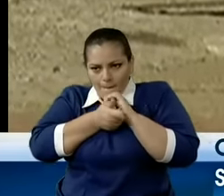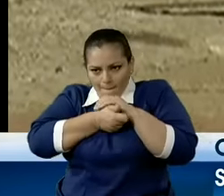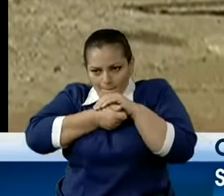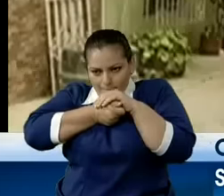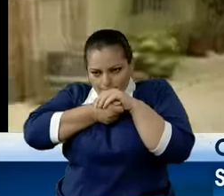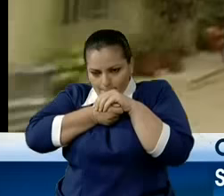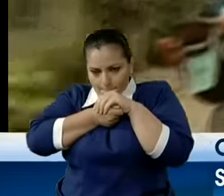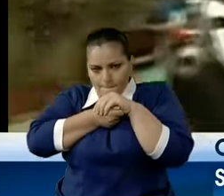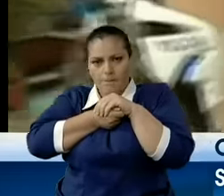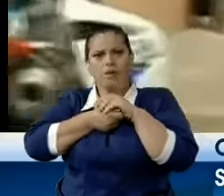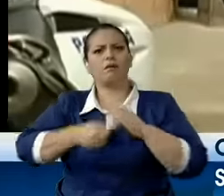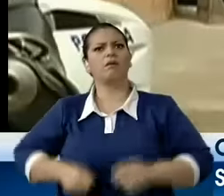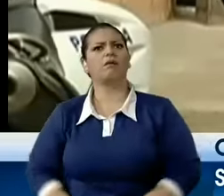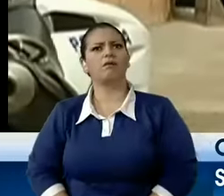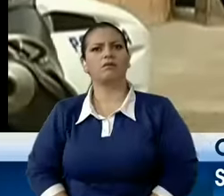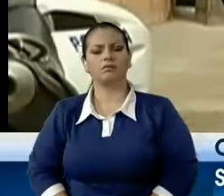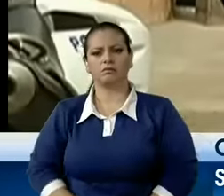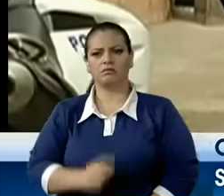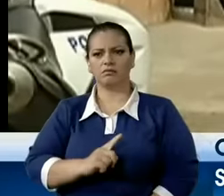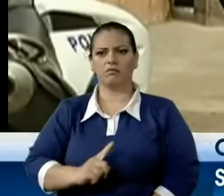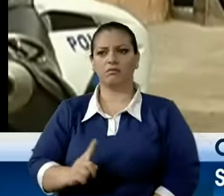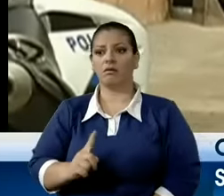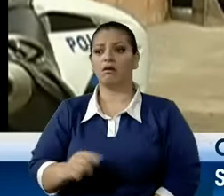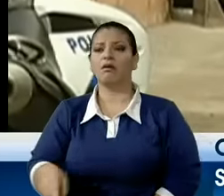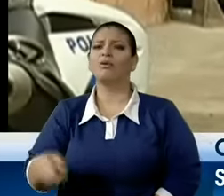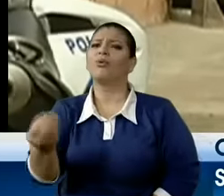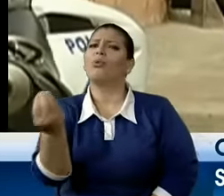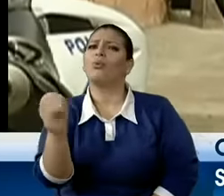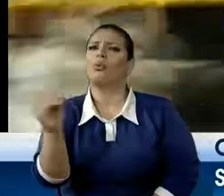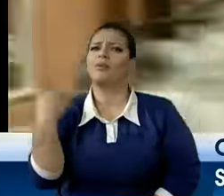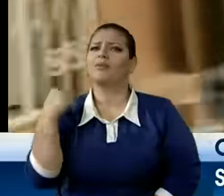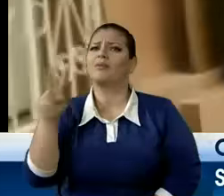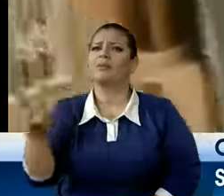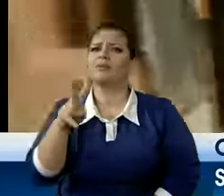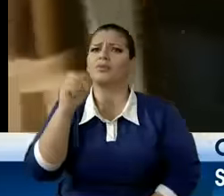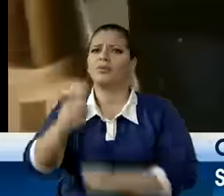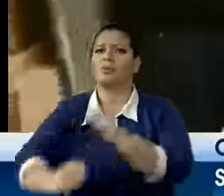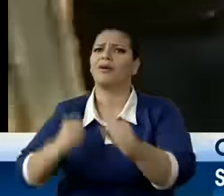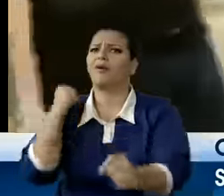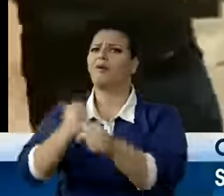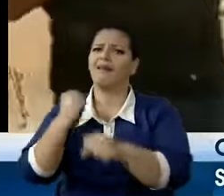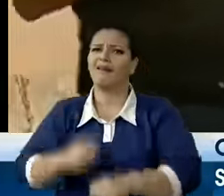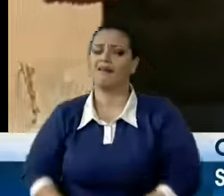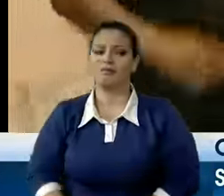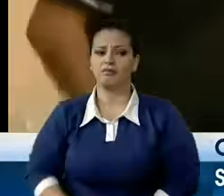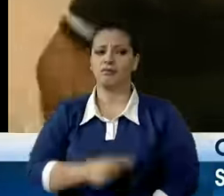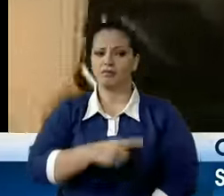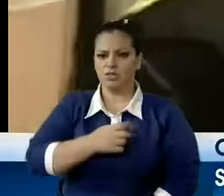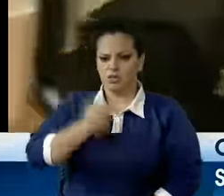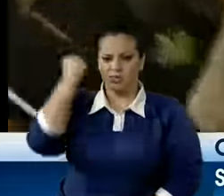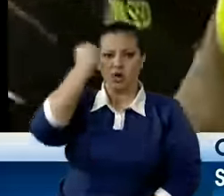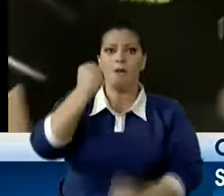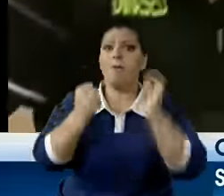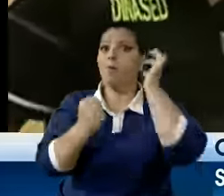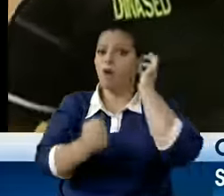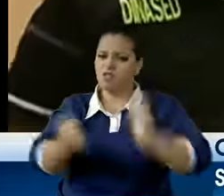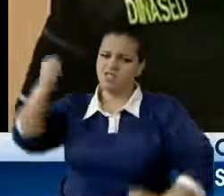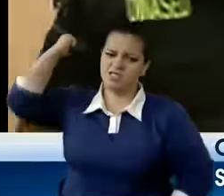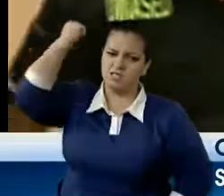conviviente, pero el joven de 22 años, en un acto heroico, se habría interpuesto en la acción y fue quien llevó